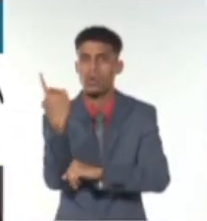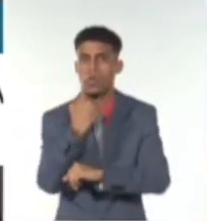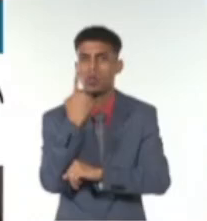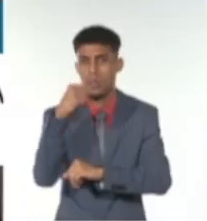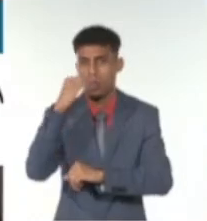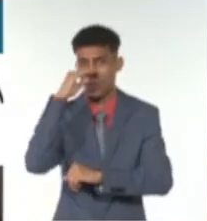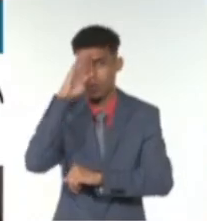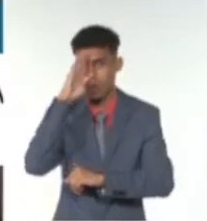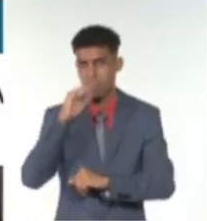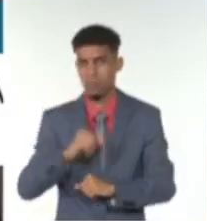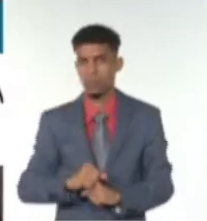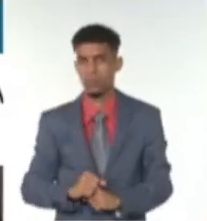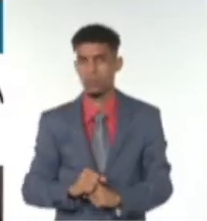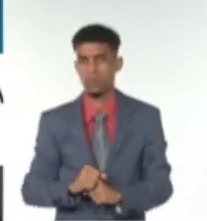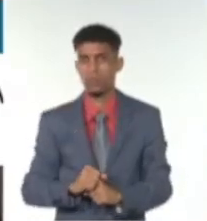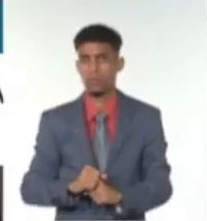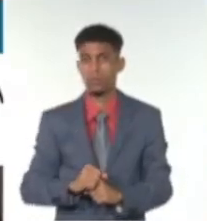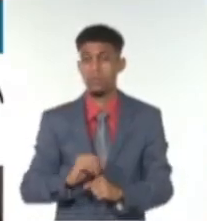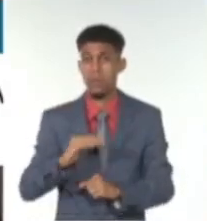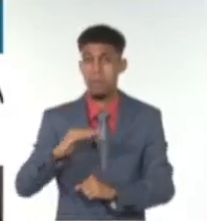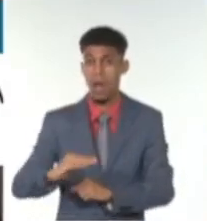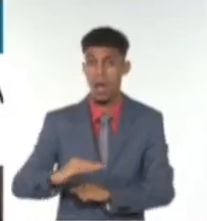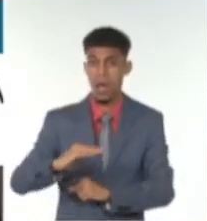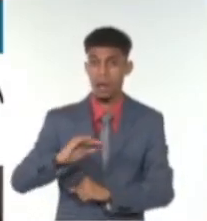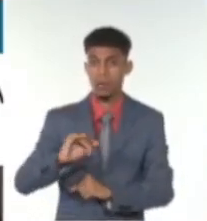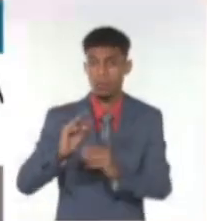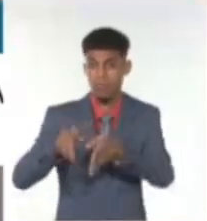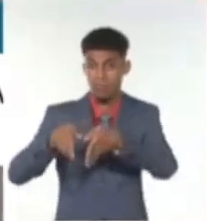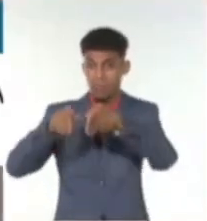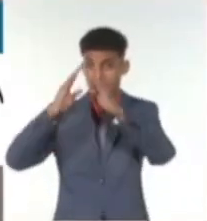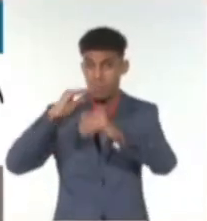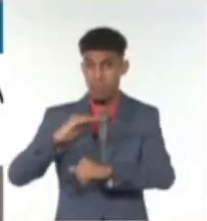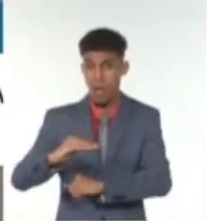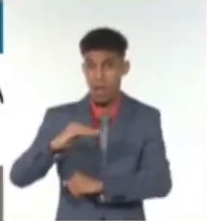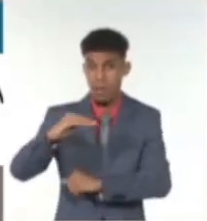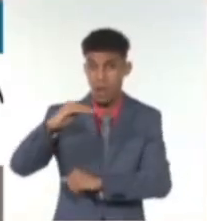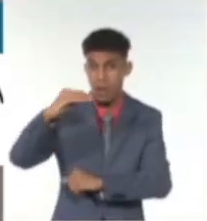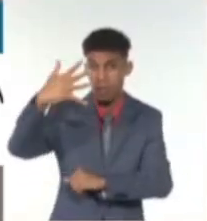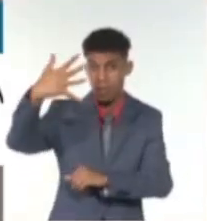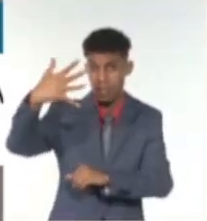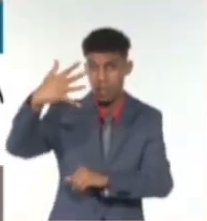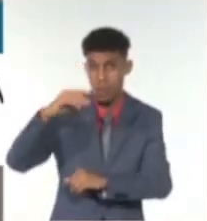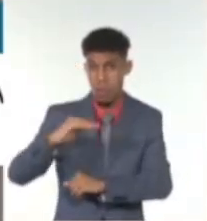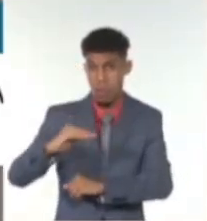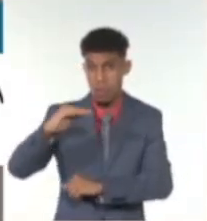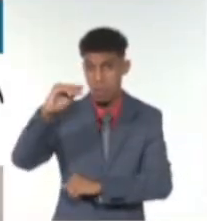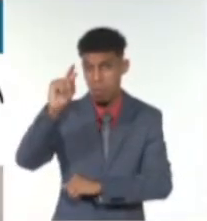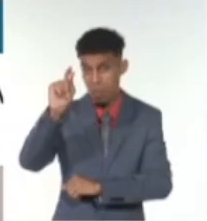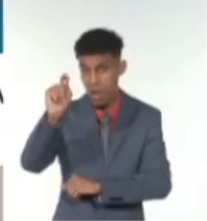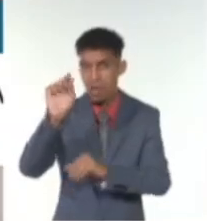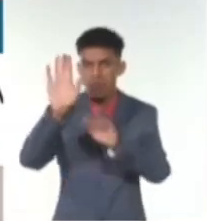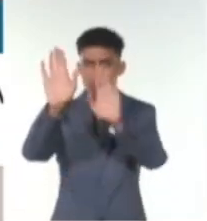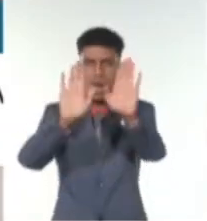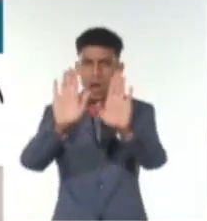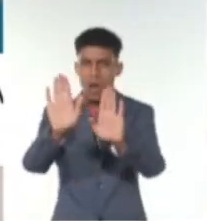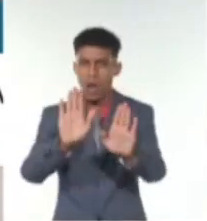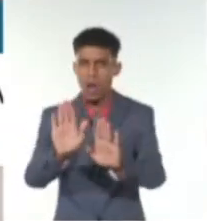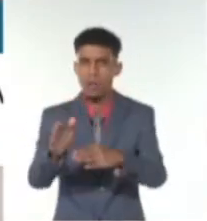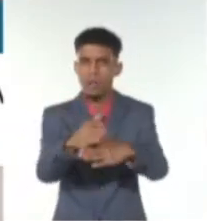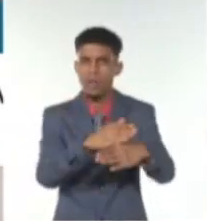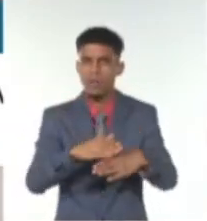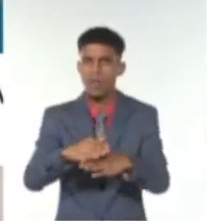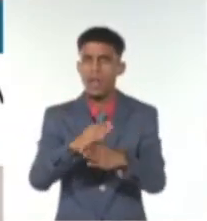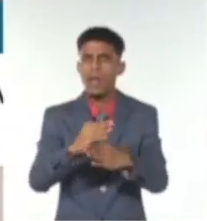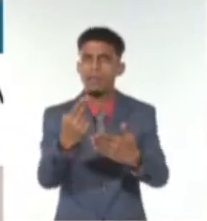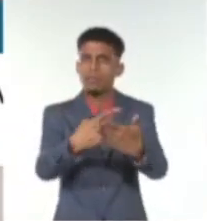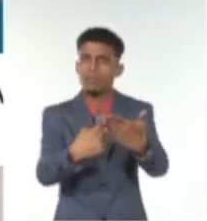Artes. En el quinto nivel, las obras de José María Mellado establecen un singular diálogo con la exhibición permanente de pintura europea